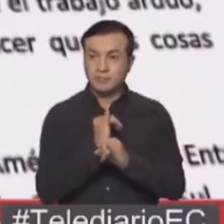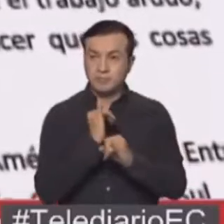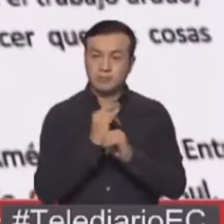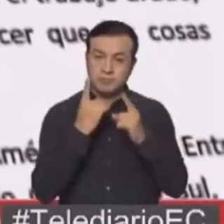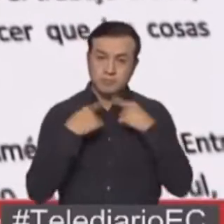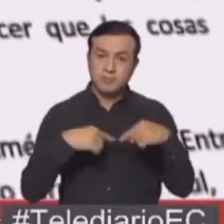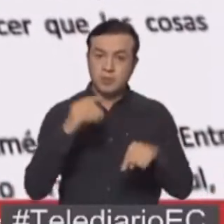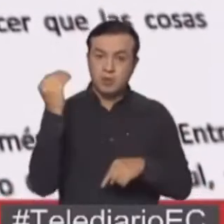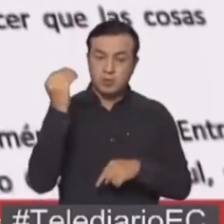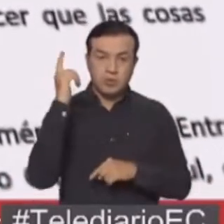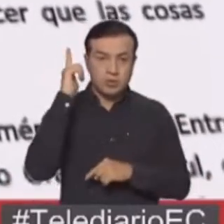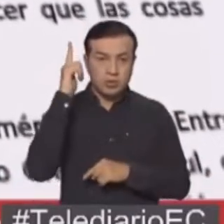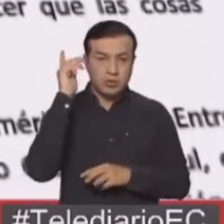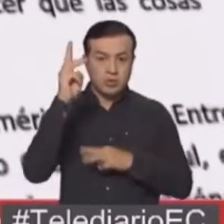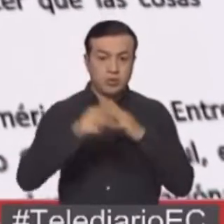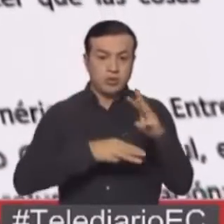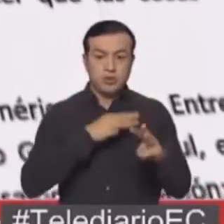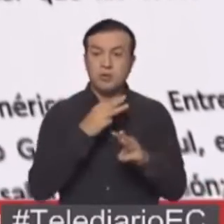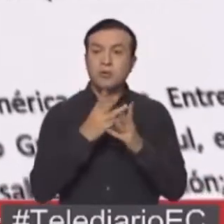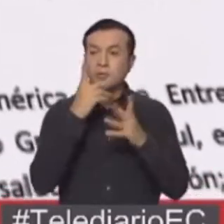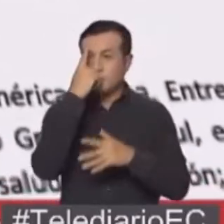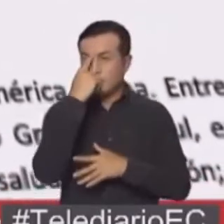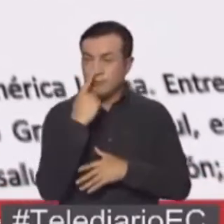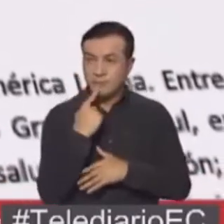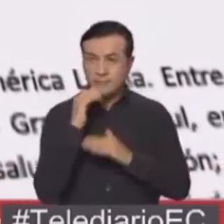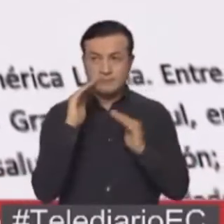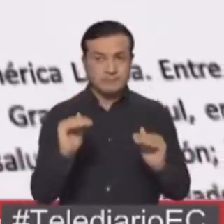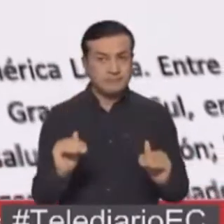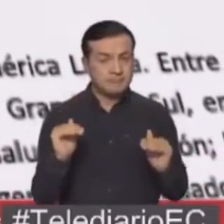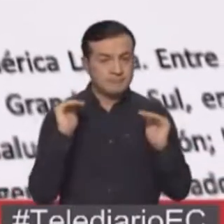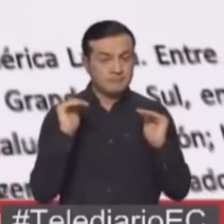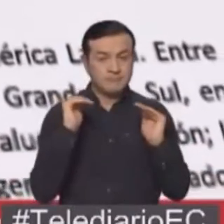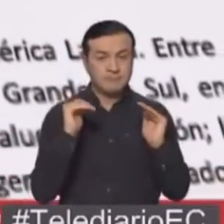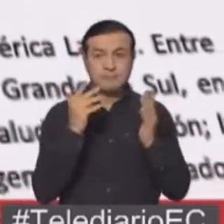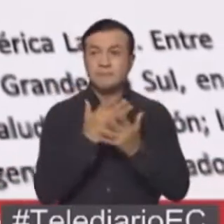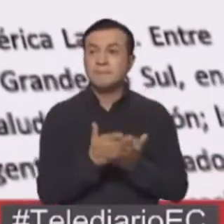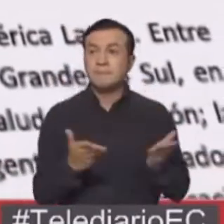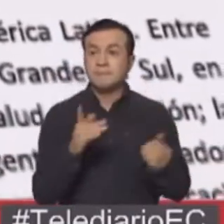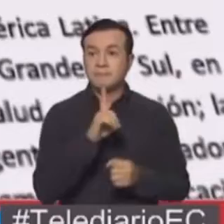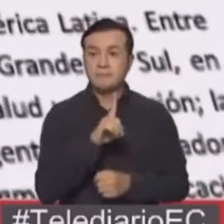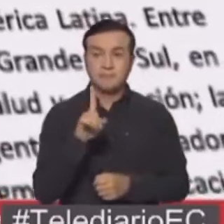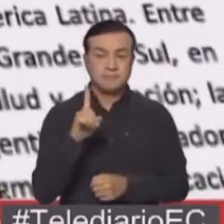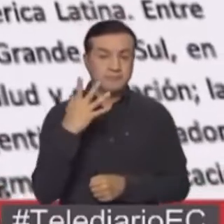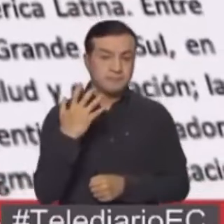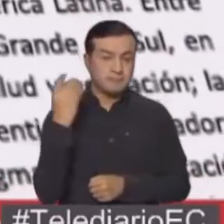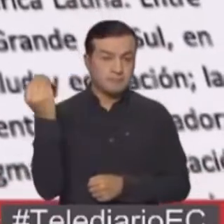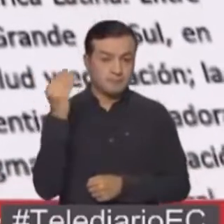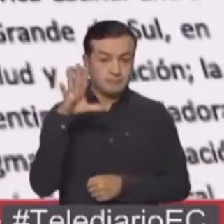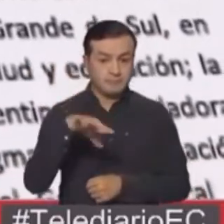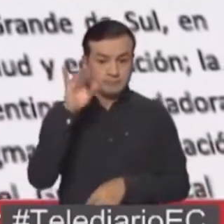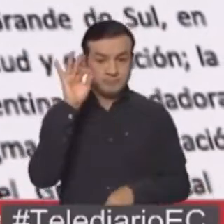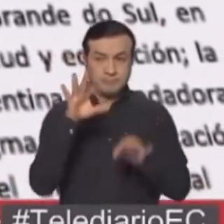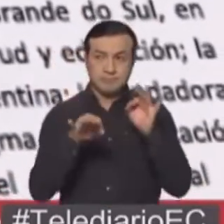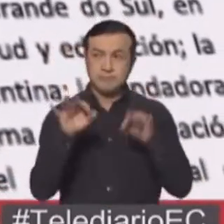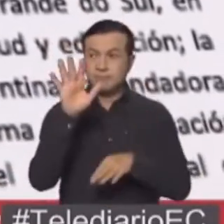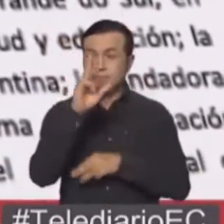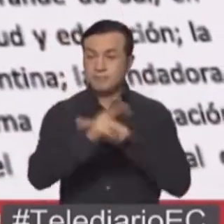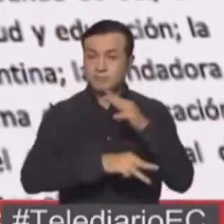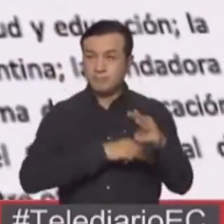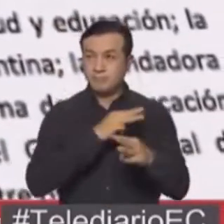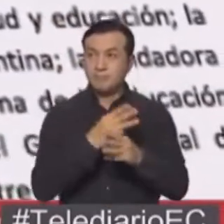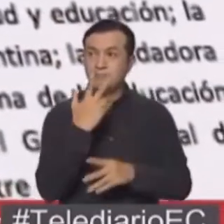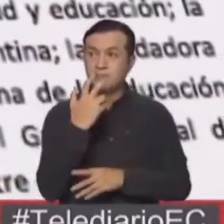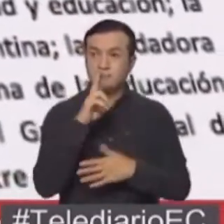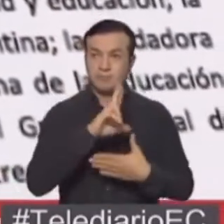grupo de jóvenes líderes globales de este año tiene perfiles sobresalientes en esta edición 115 jóvenes fueron escogidos a escala global y